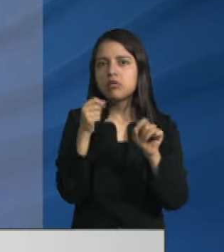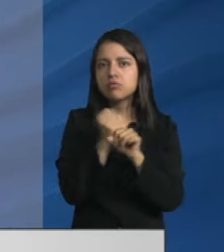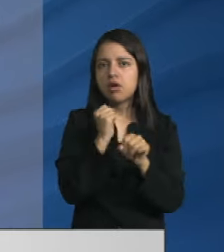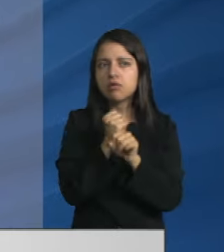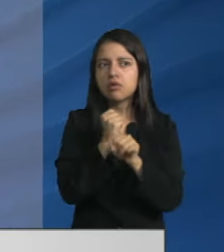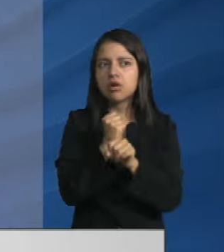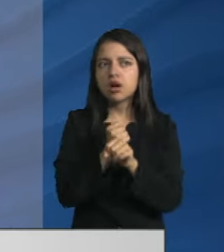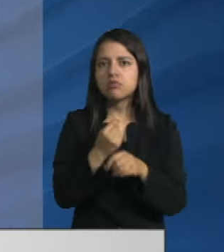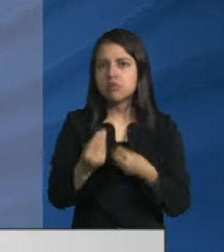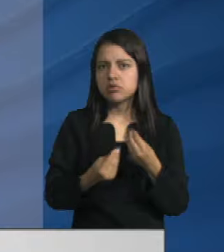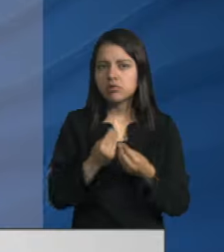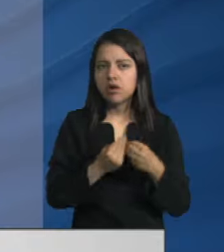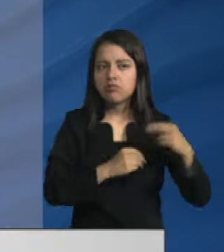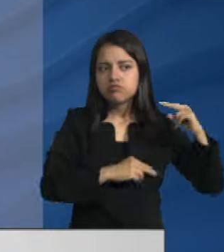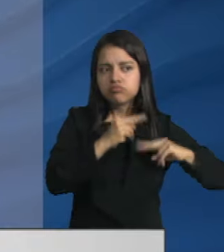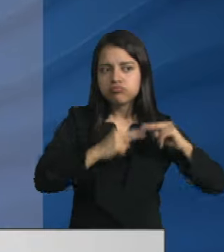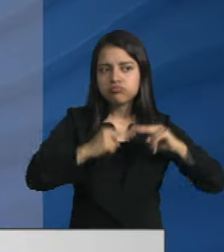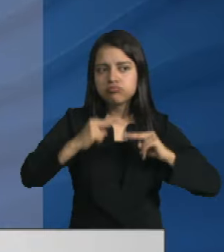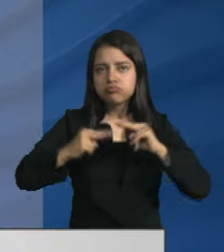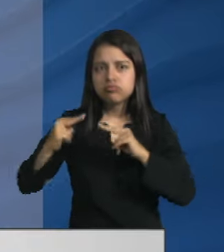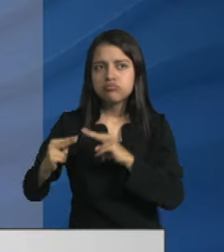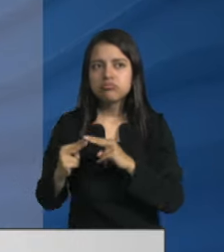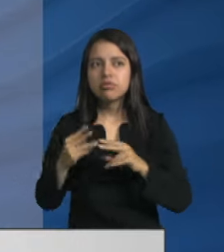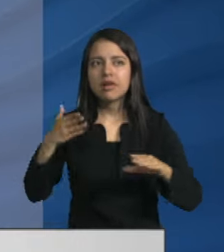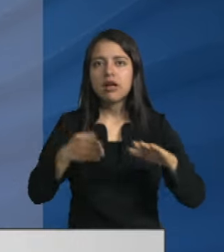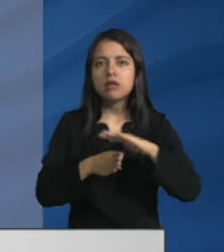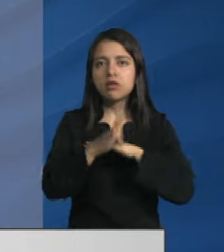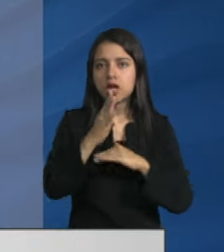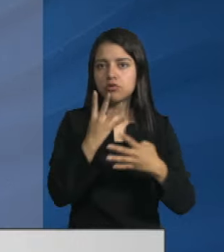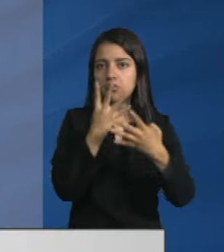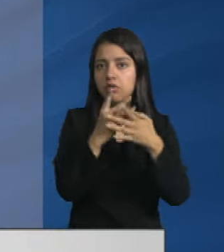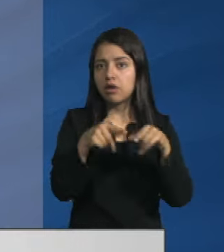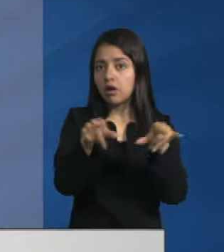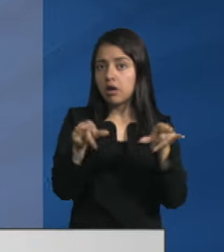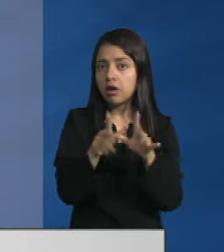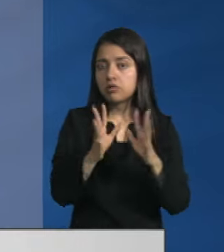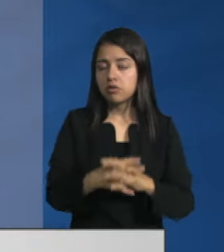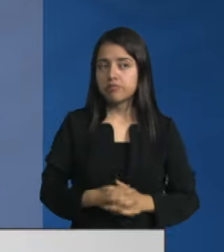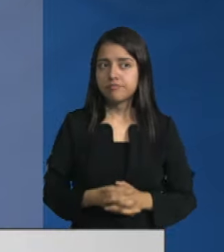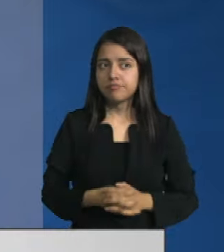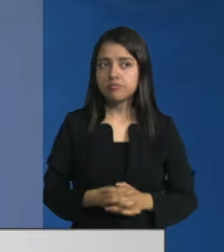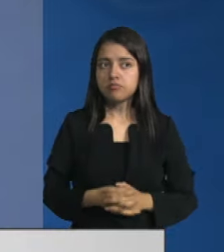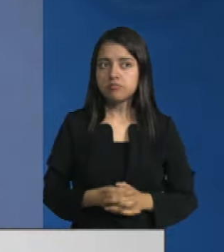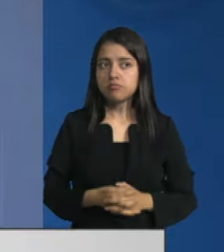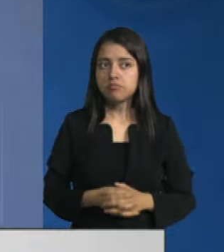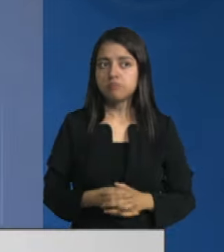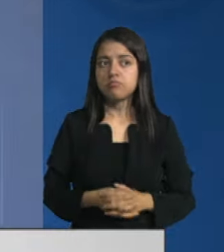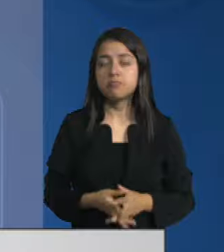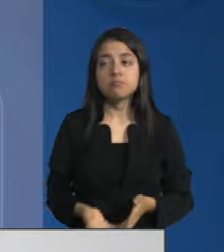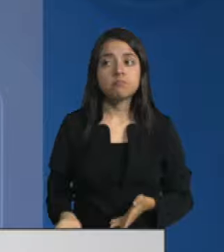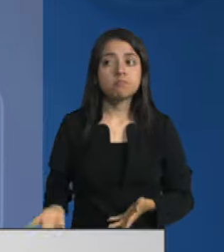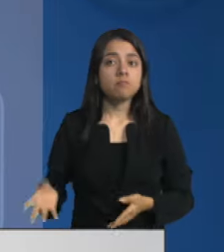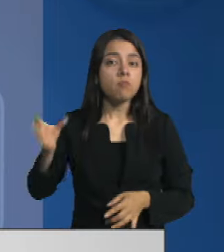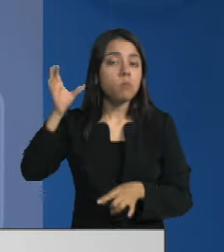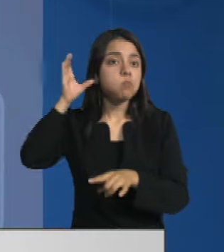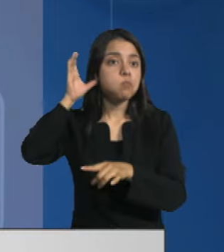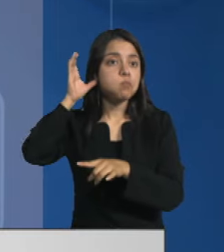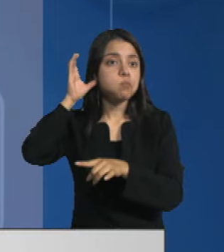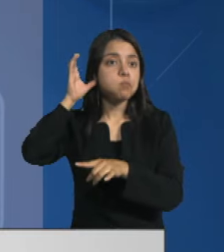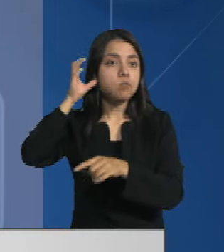unas obras en construcción dentro de este centro de reclusión. Según reseña el informe de